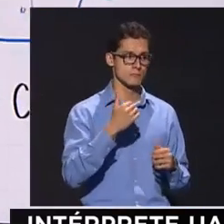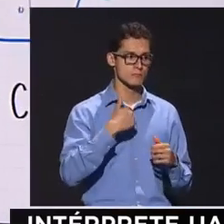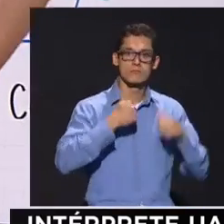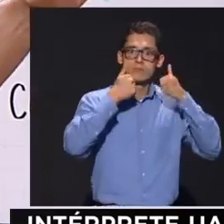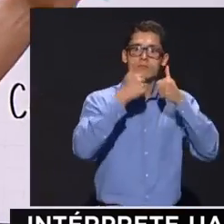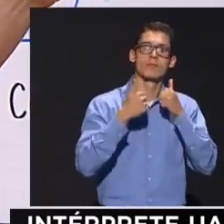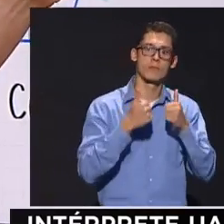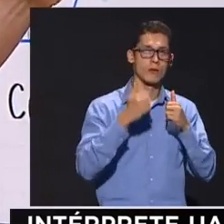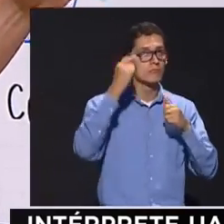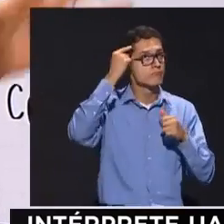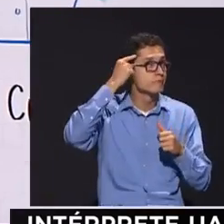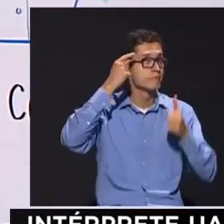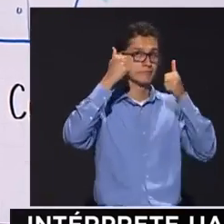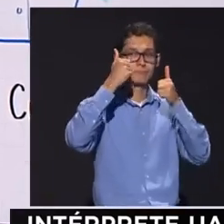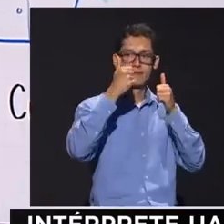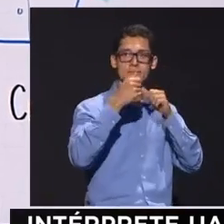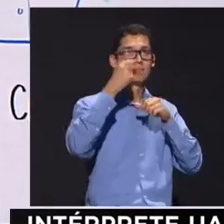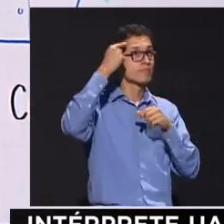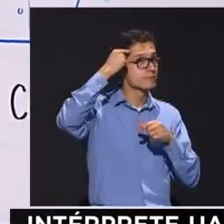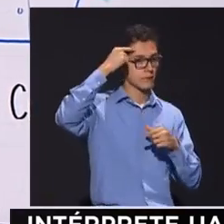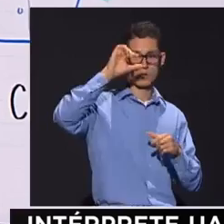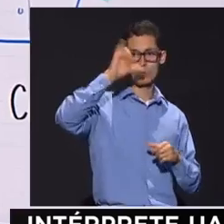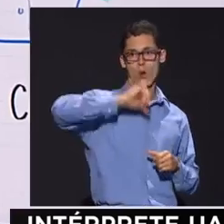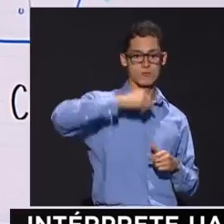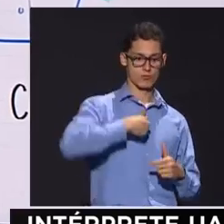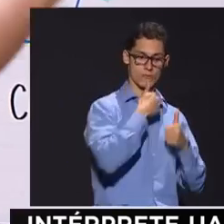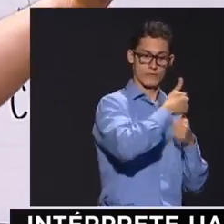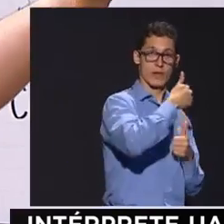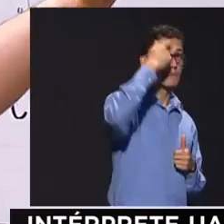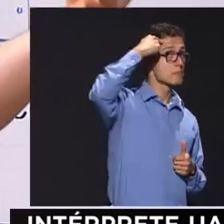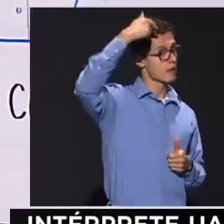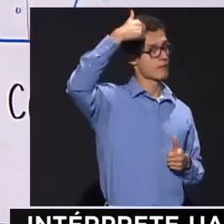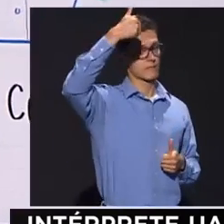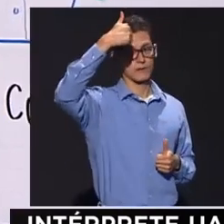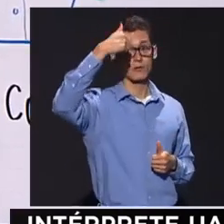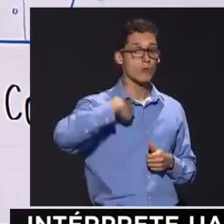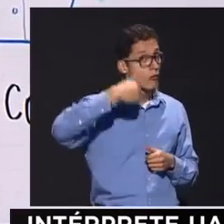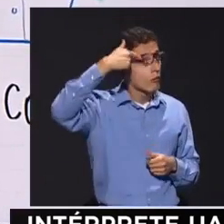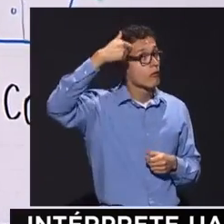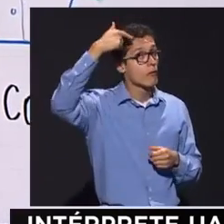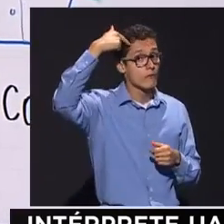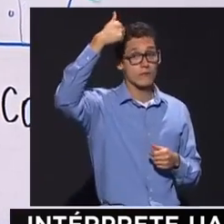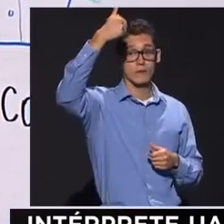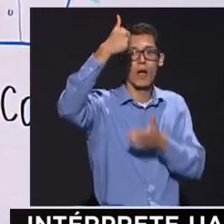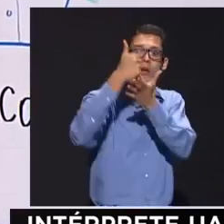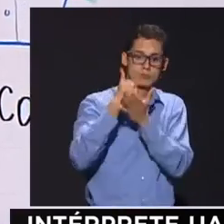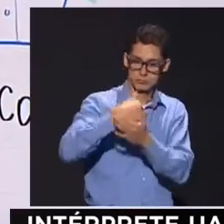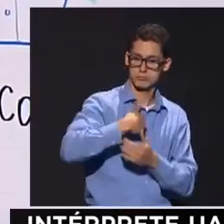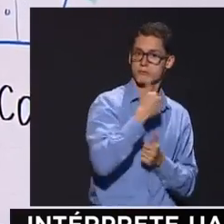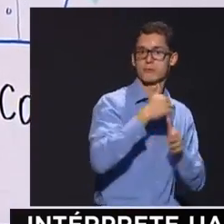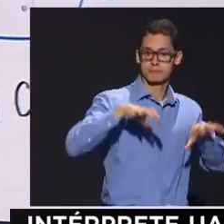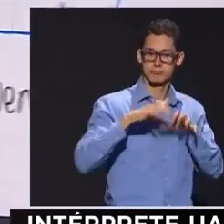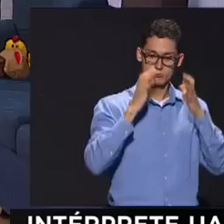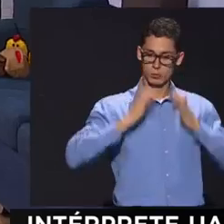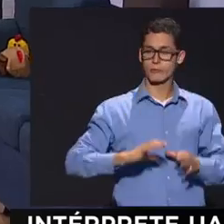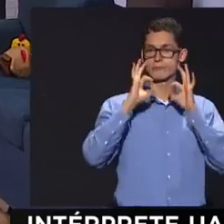bonitos o buenos pensamientos entonces si trabajamos en cosas que nos hagan sentir bien nuestra mente nuestras emociones y nuestro cuerpo va a